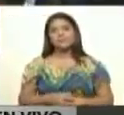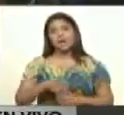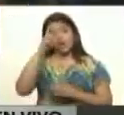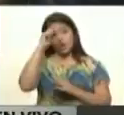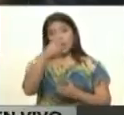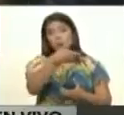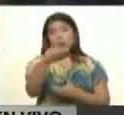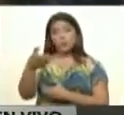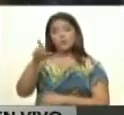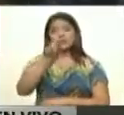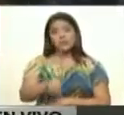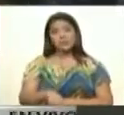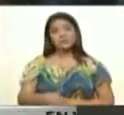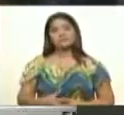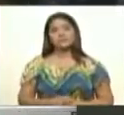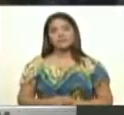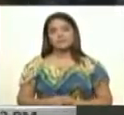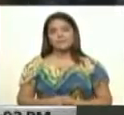también.